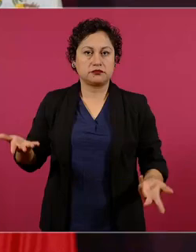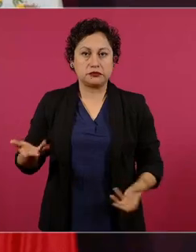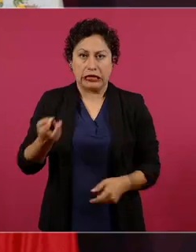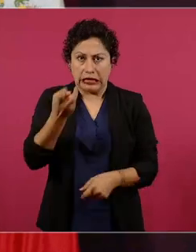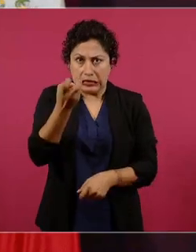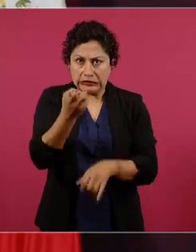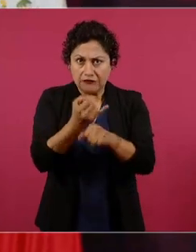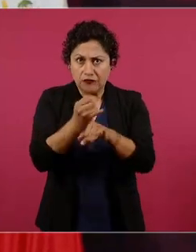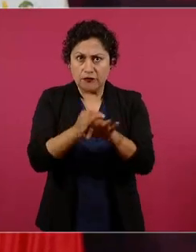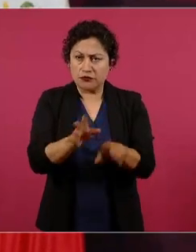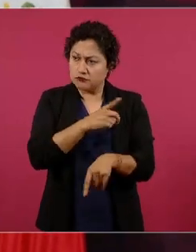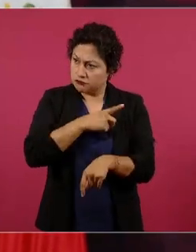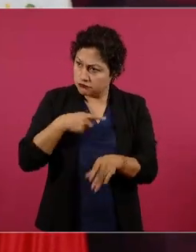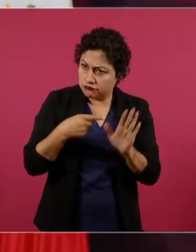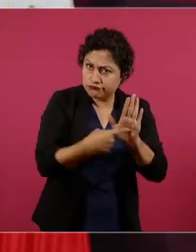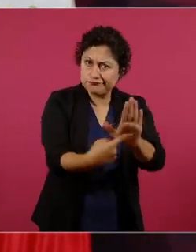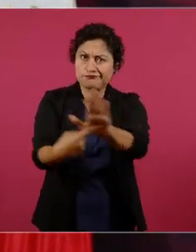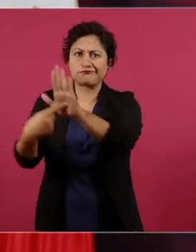desde hace